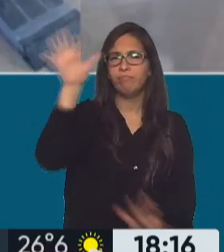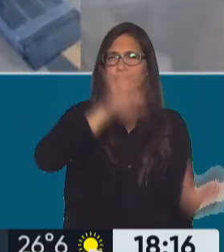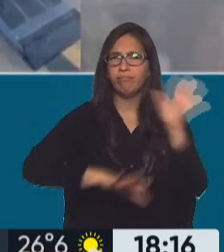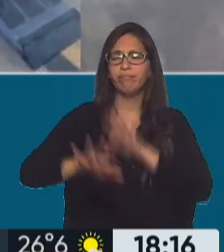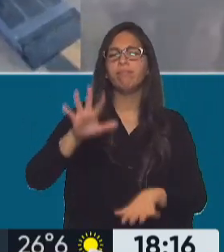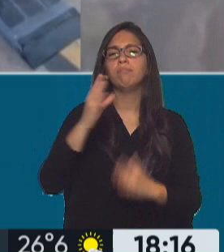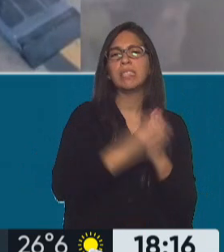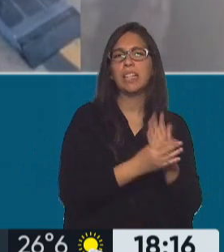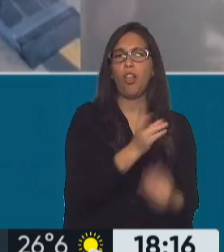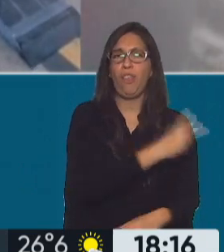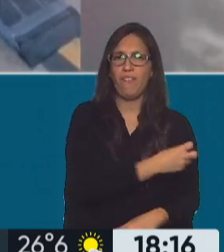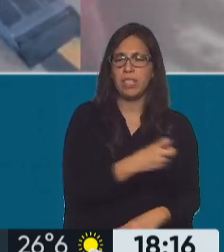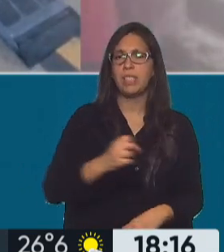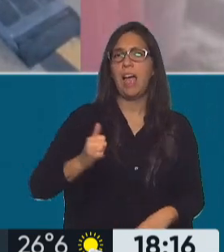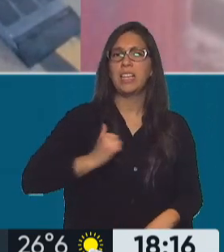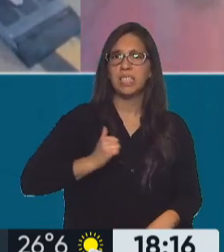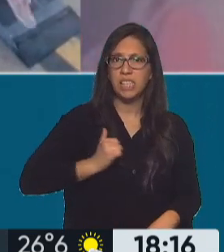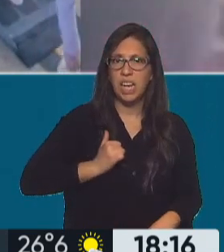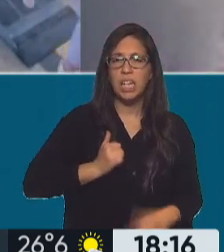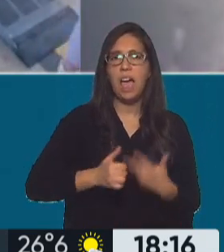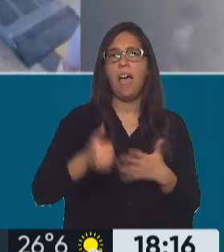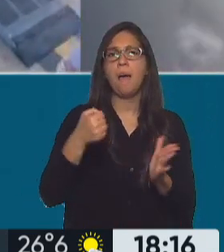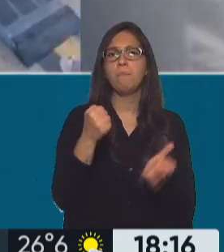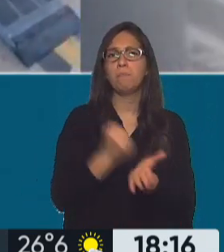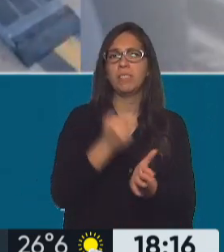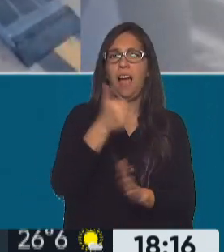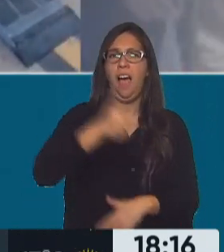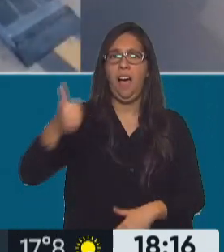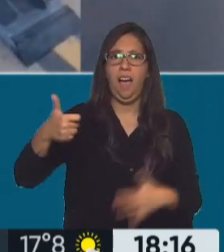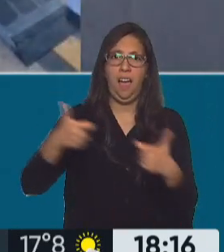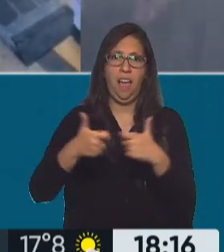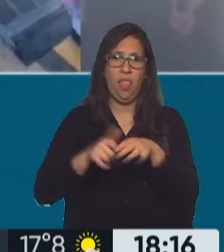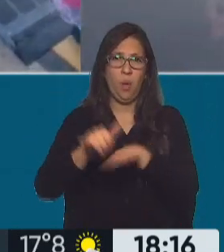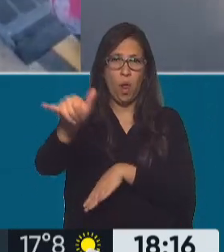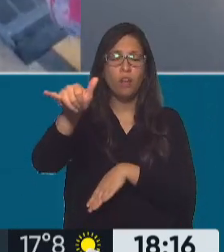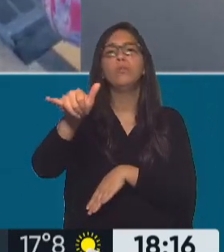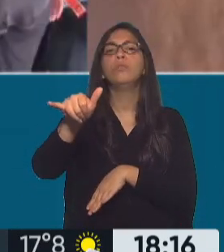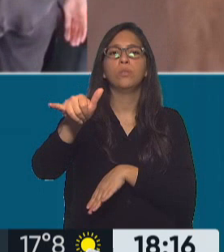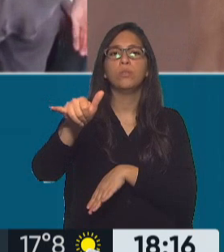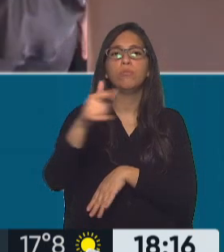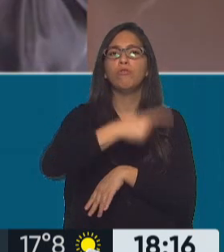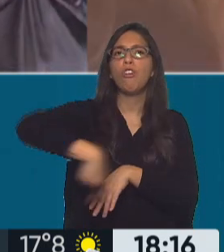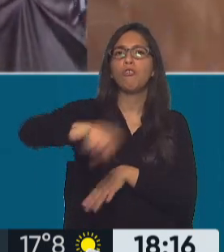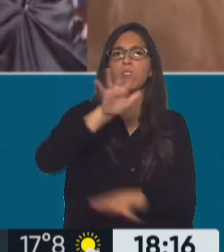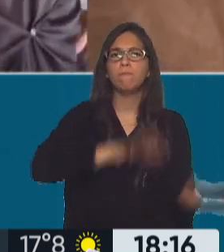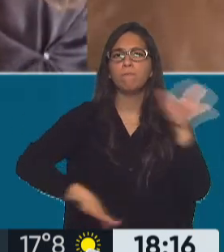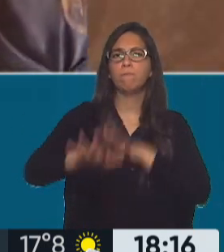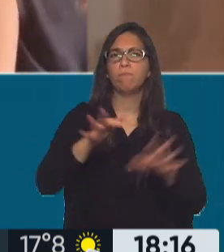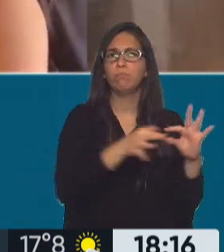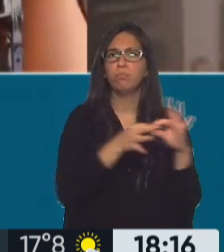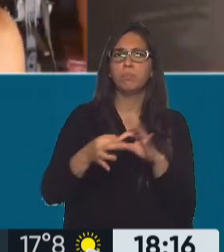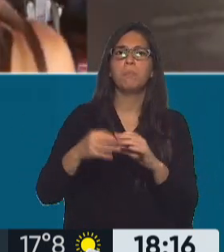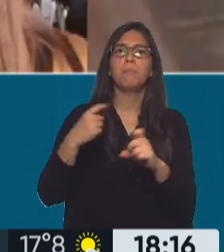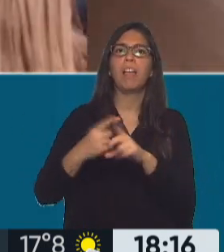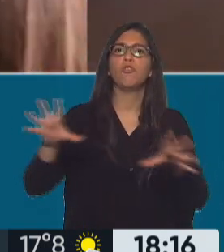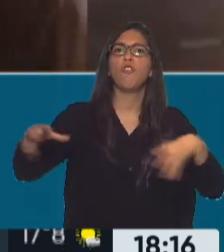el Ministerio de Defensa, la Cancillería y Aerolíneas Argentinas y es ejecutado por el Comando Operacional de las Fuerzas Armadas.